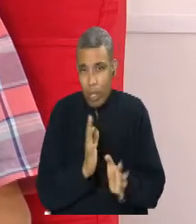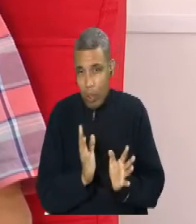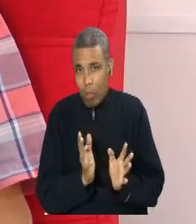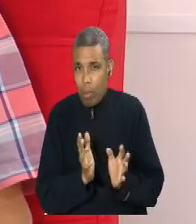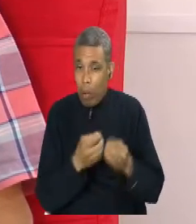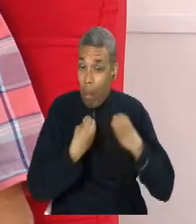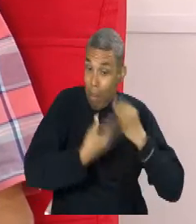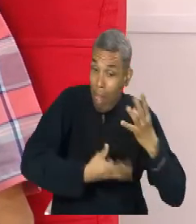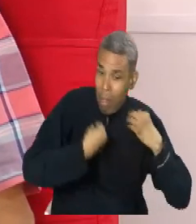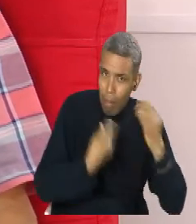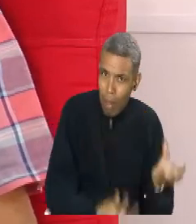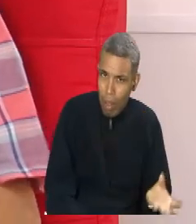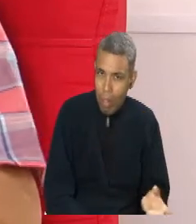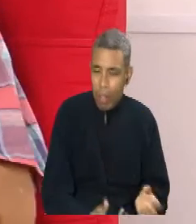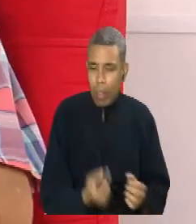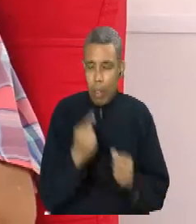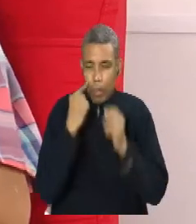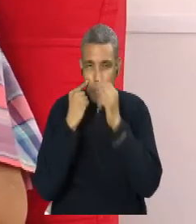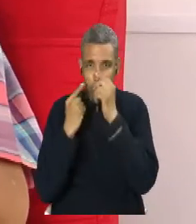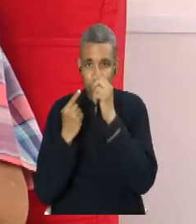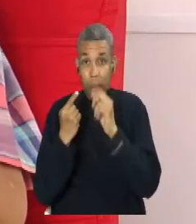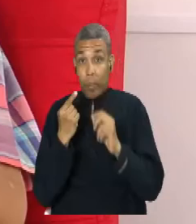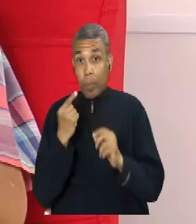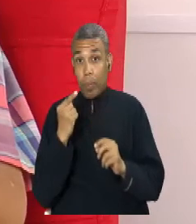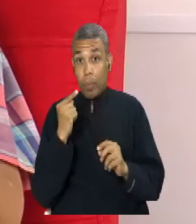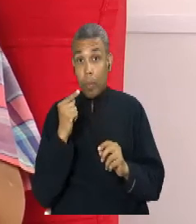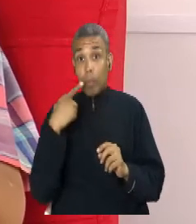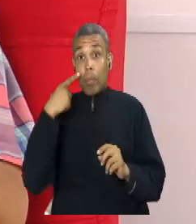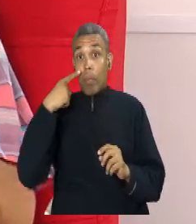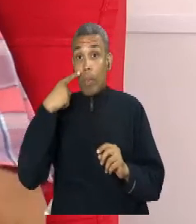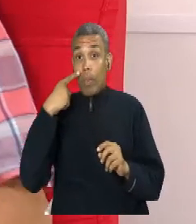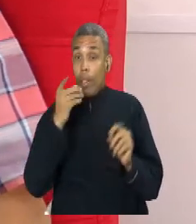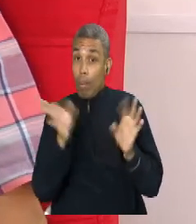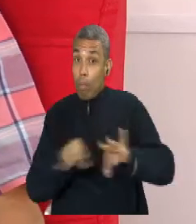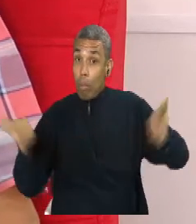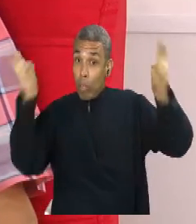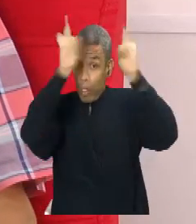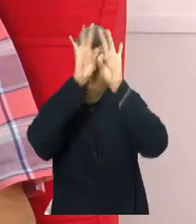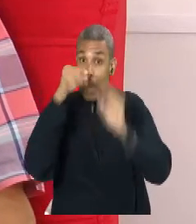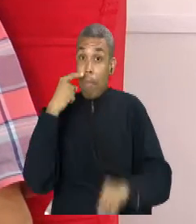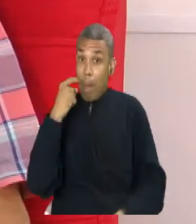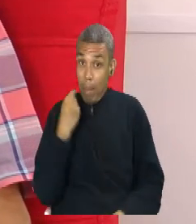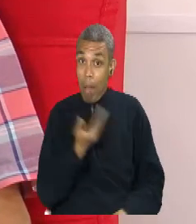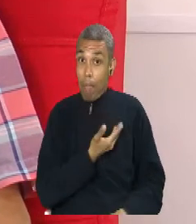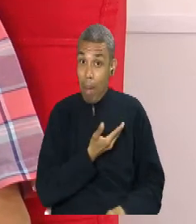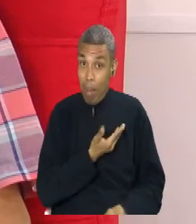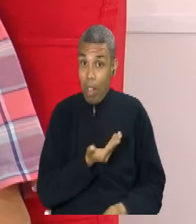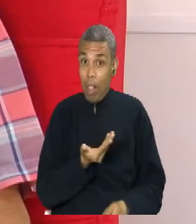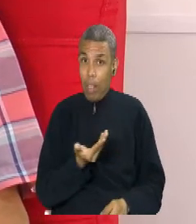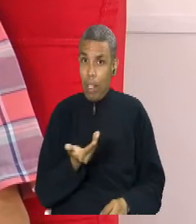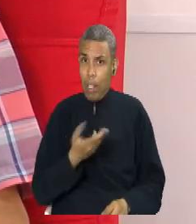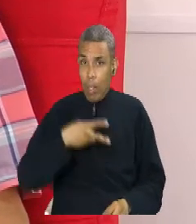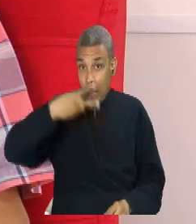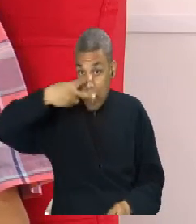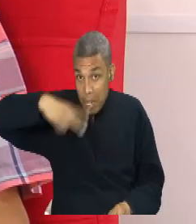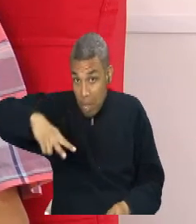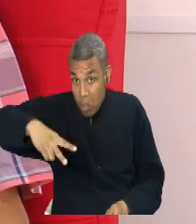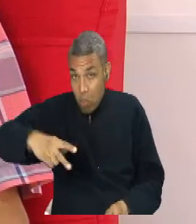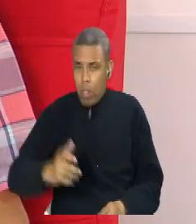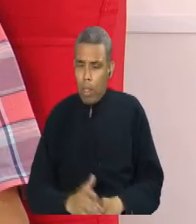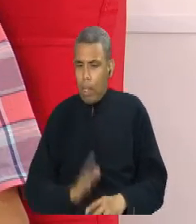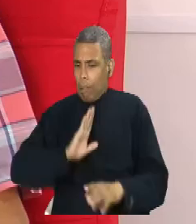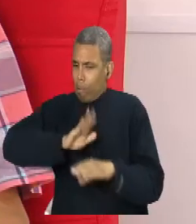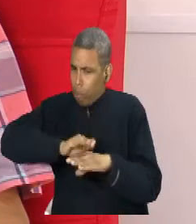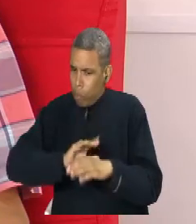una de las cosas que confunde al niño mucho mucho mucho es el hecho de que las órdenes que se le dan